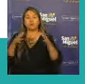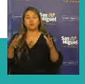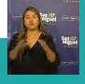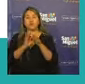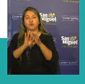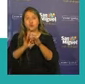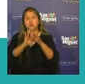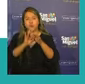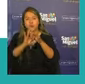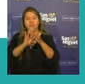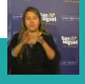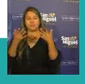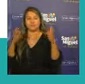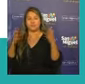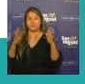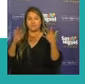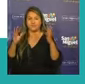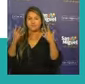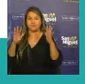gracias.